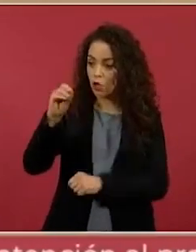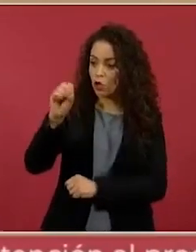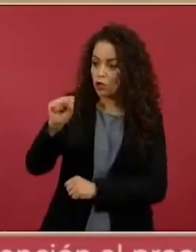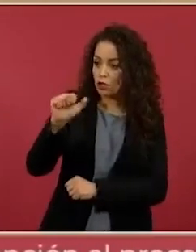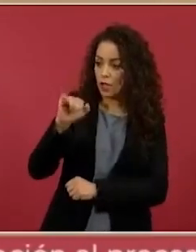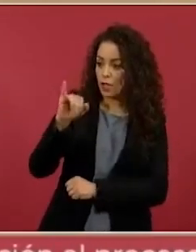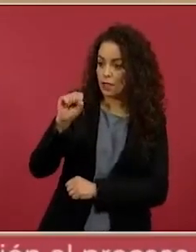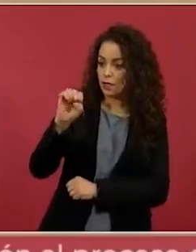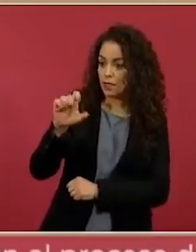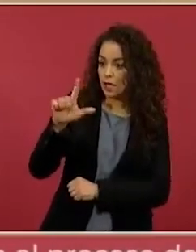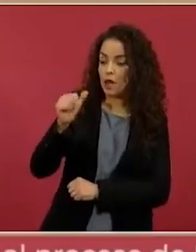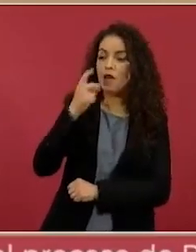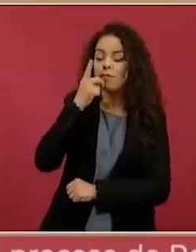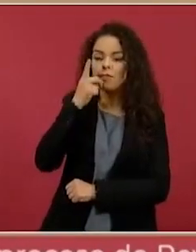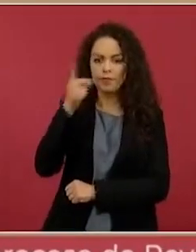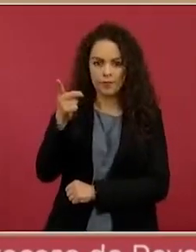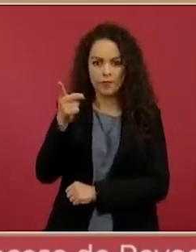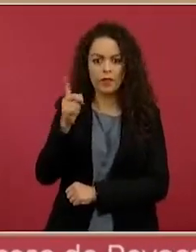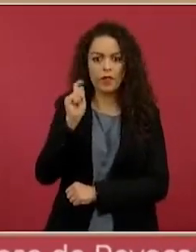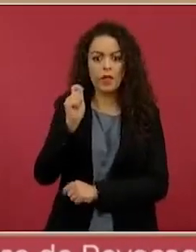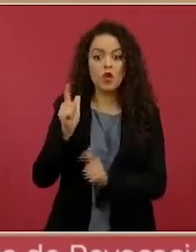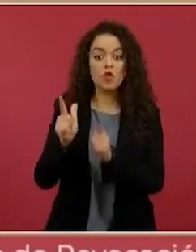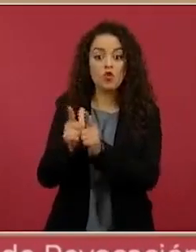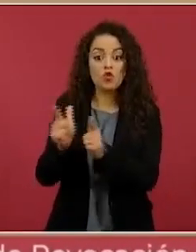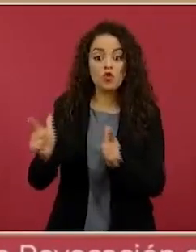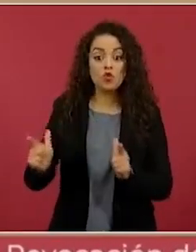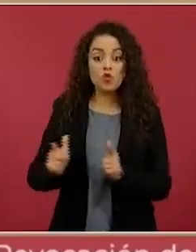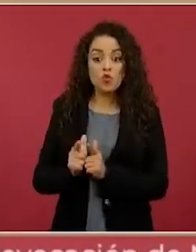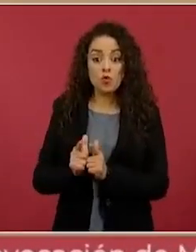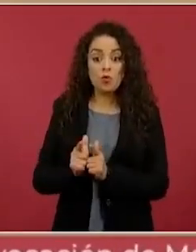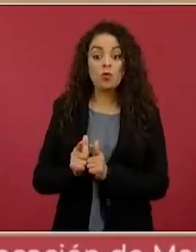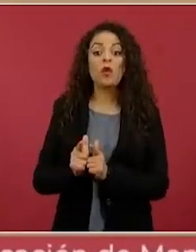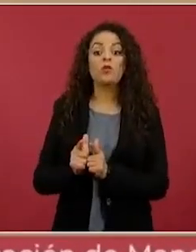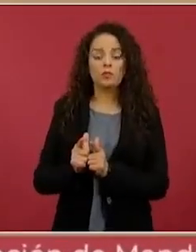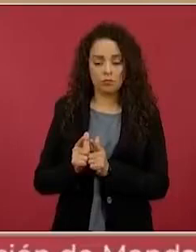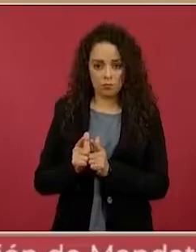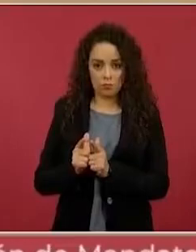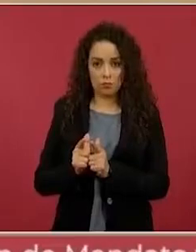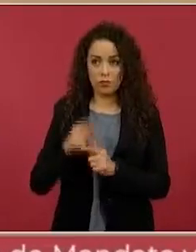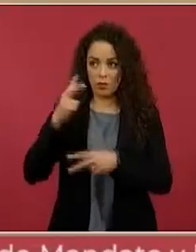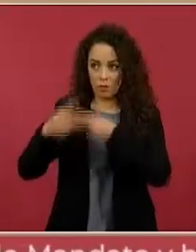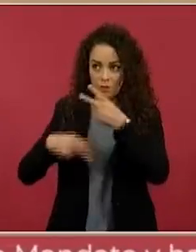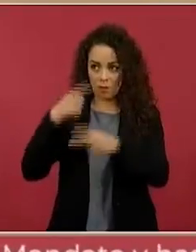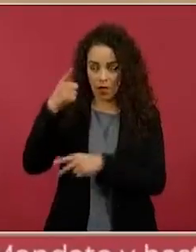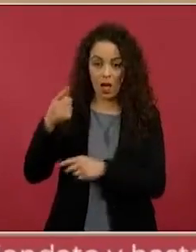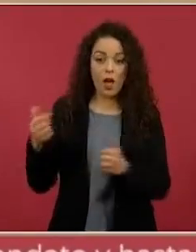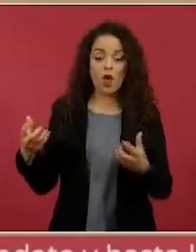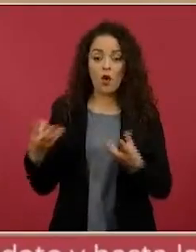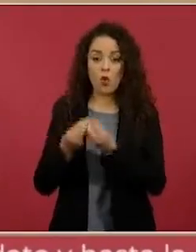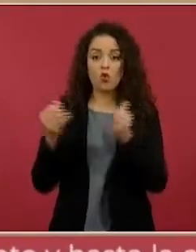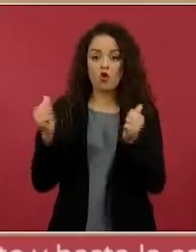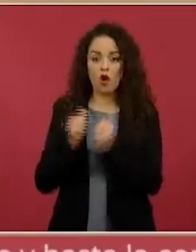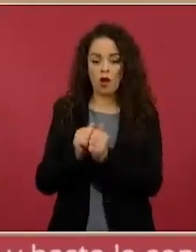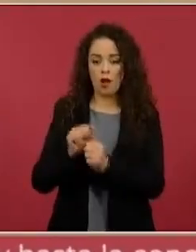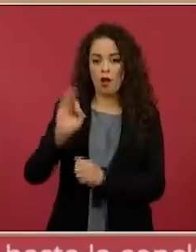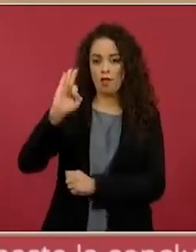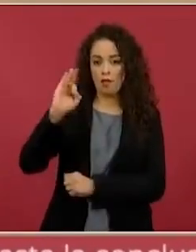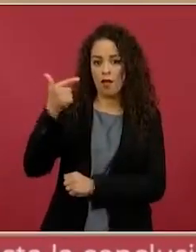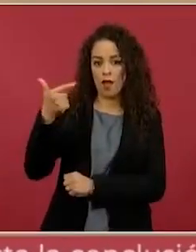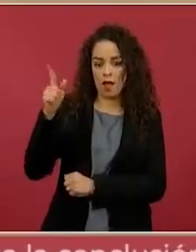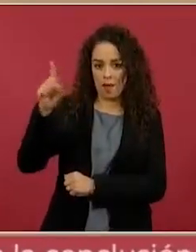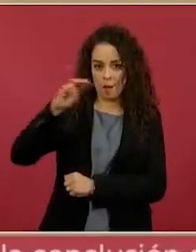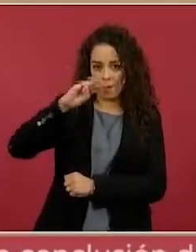que un grupo se constituyera en la escena junto con la Fiscalía de Michoacán, y se pudieron